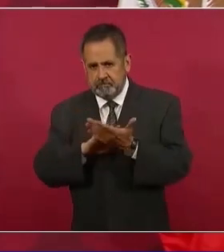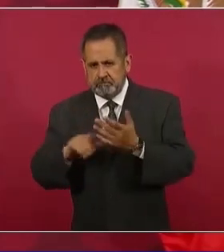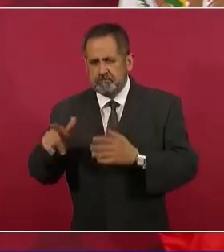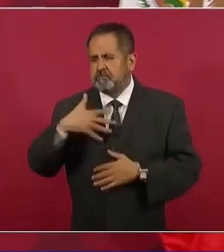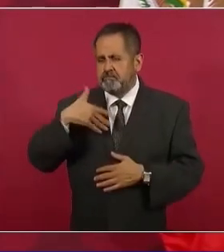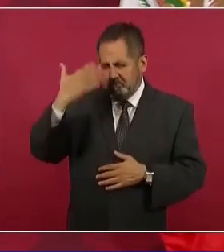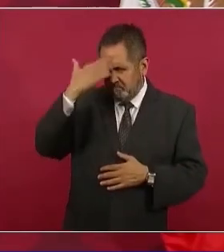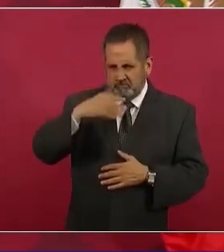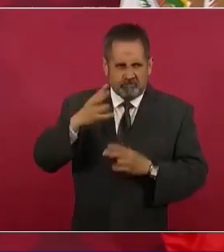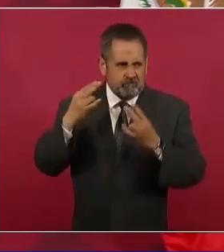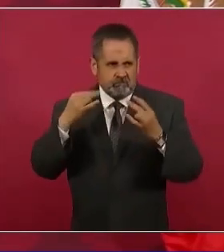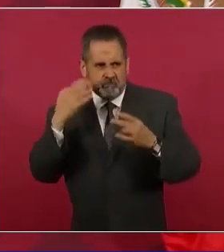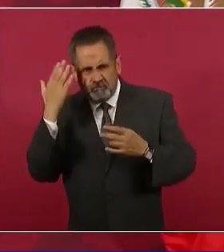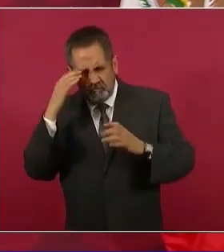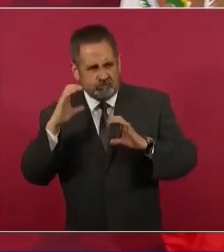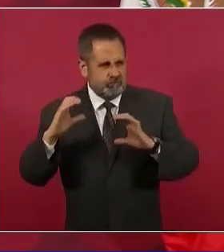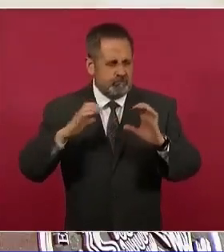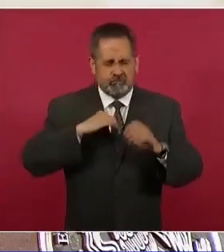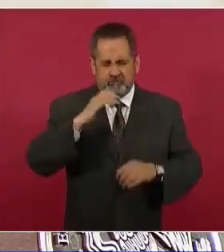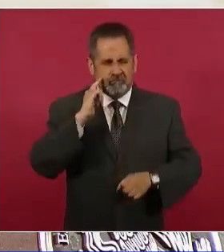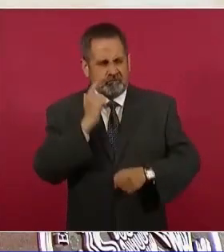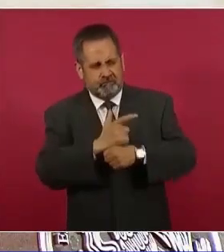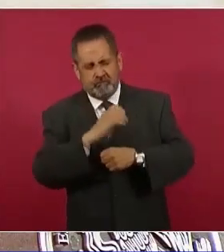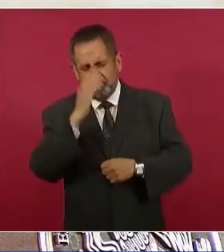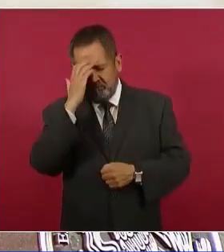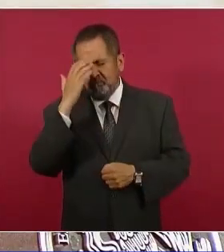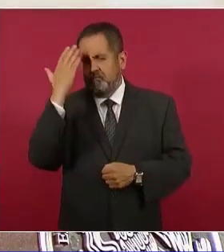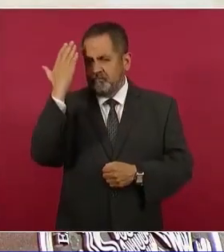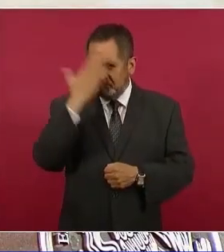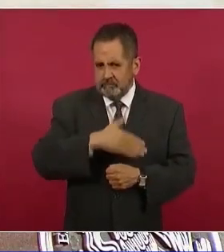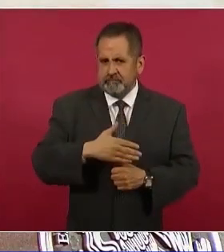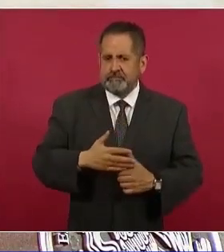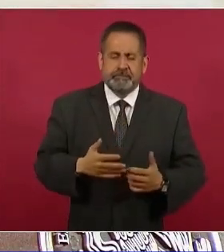avispada, está muy consciente.